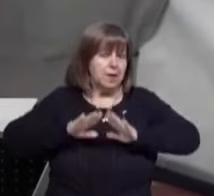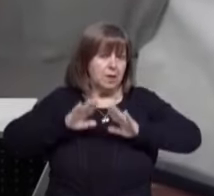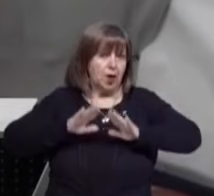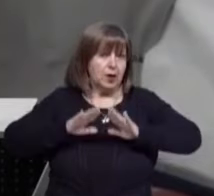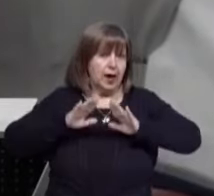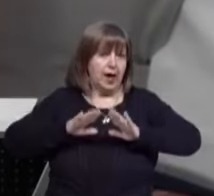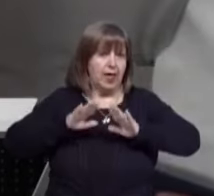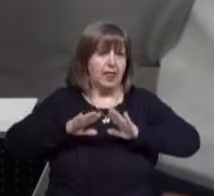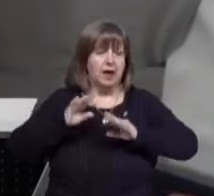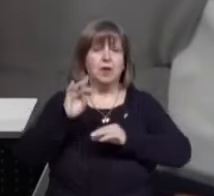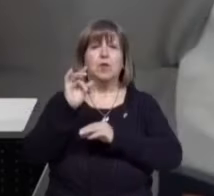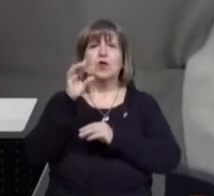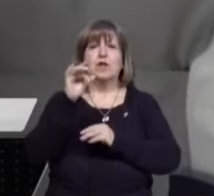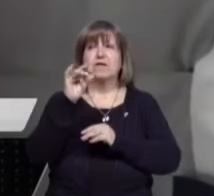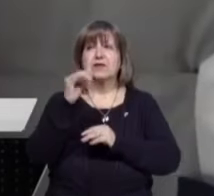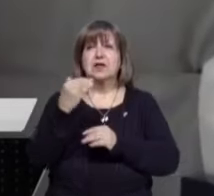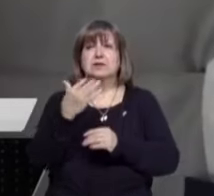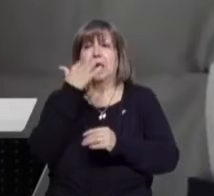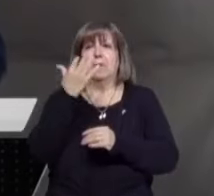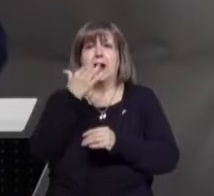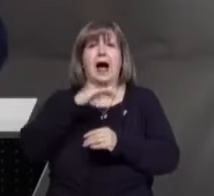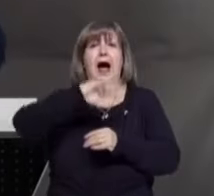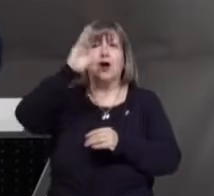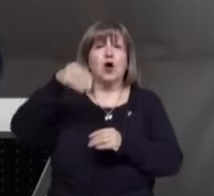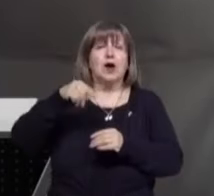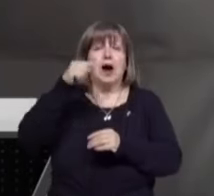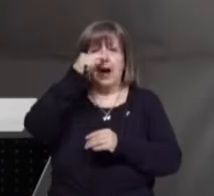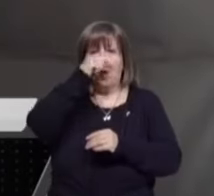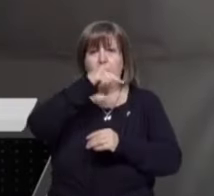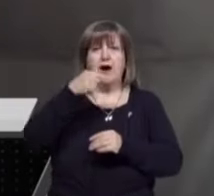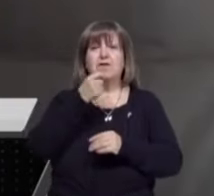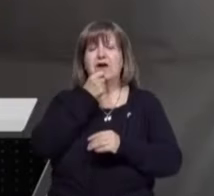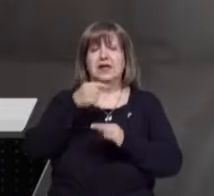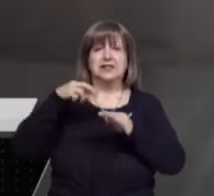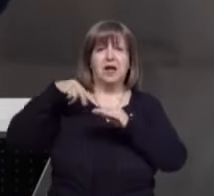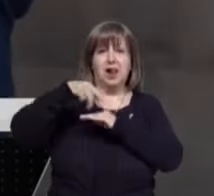mucho respirar, bastante. Estoy a